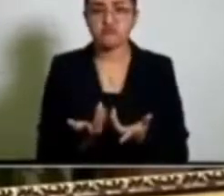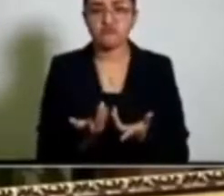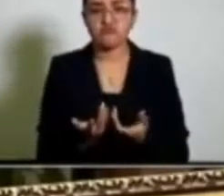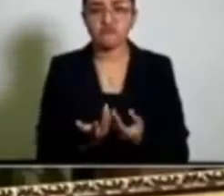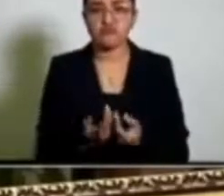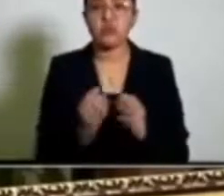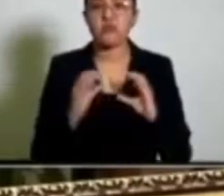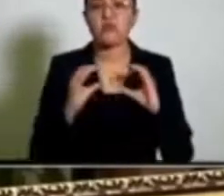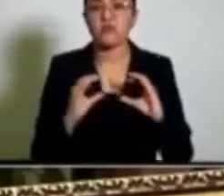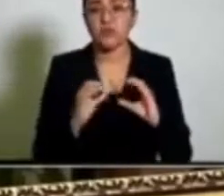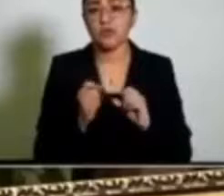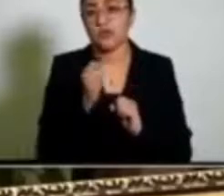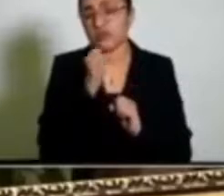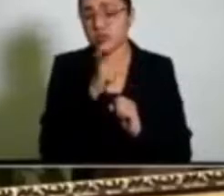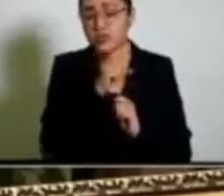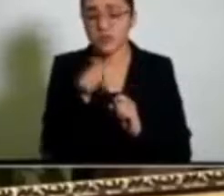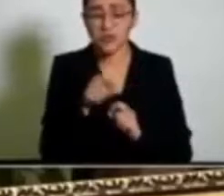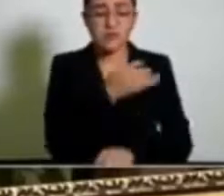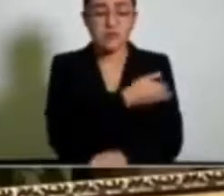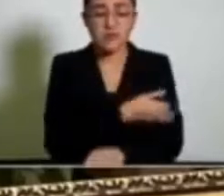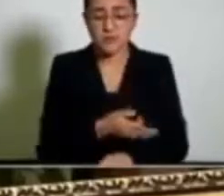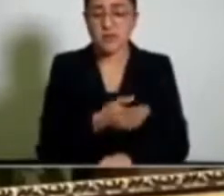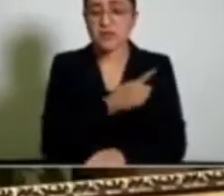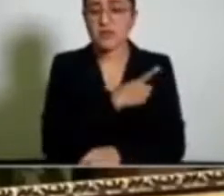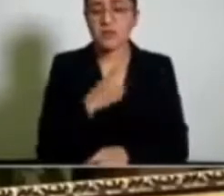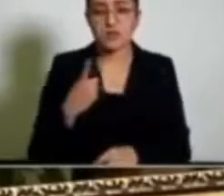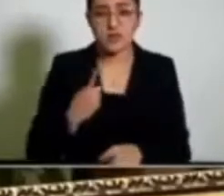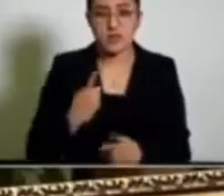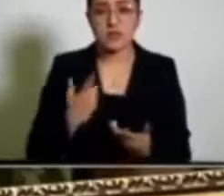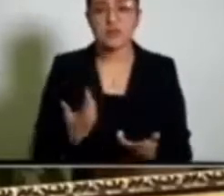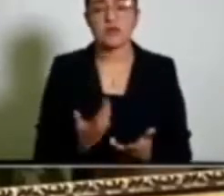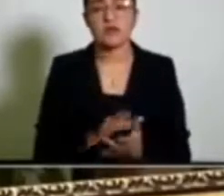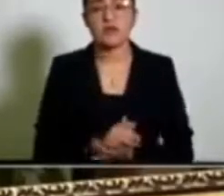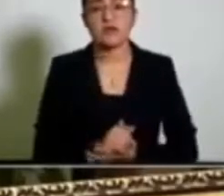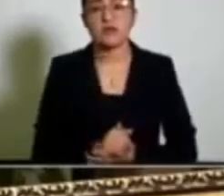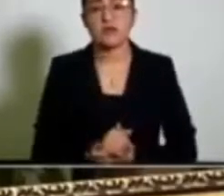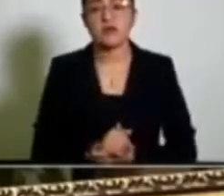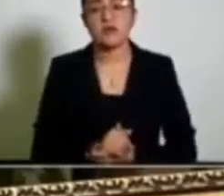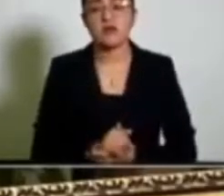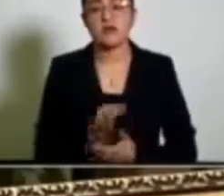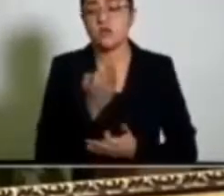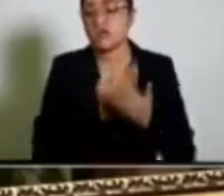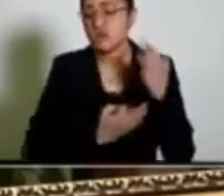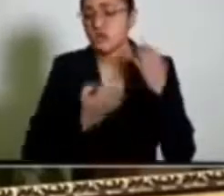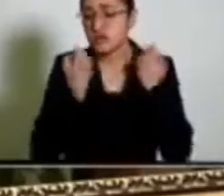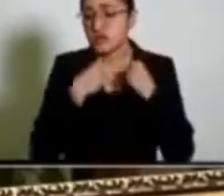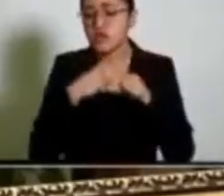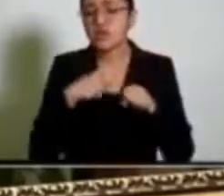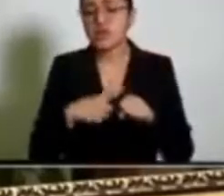el cuidado de ellos hacia la familia y hacia la sociedad.